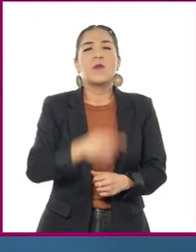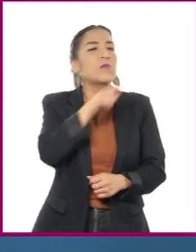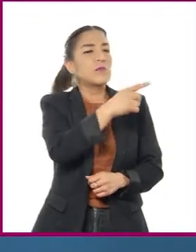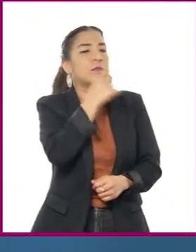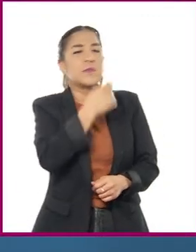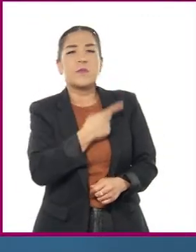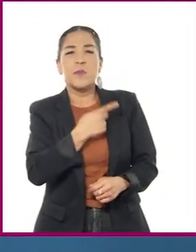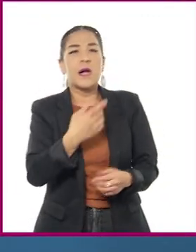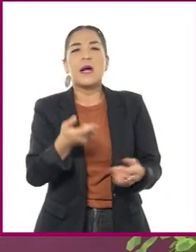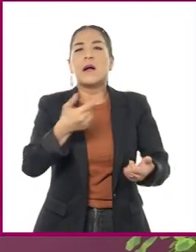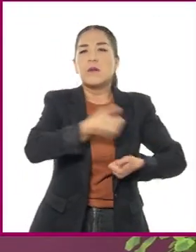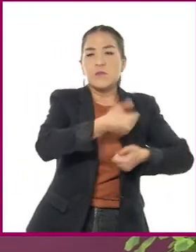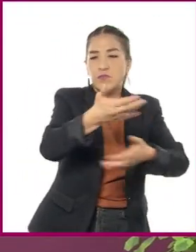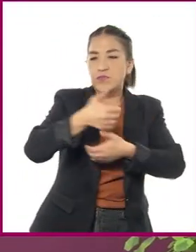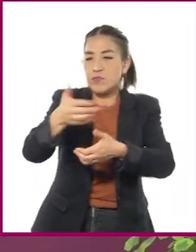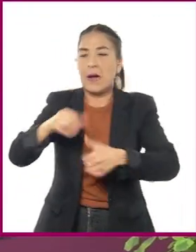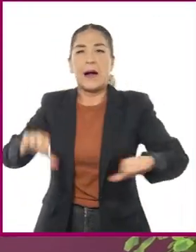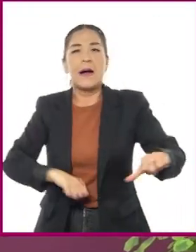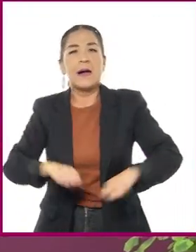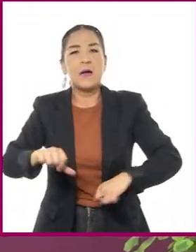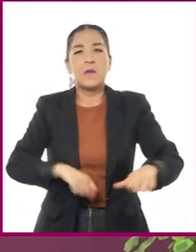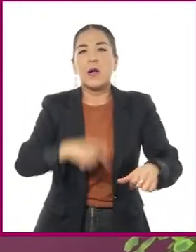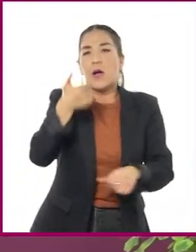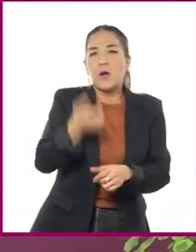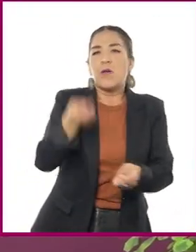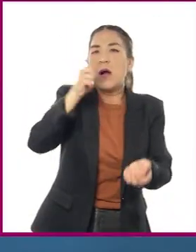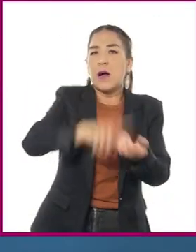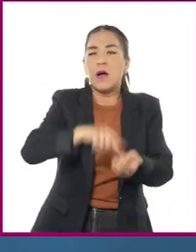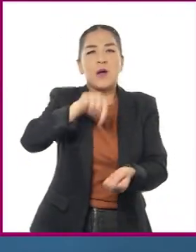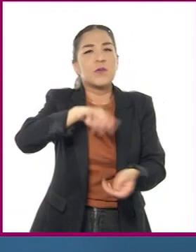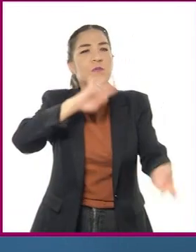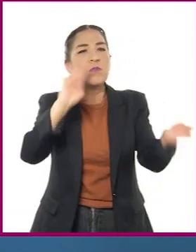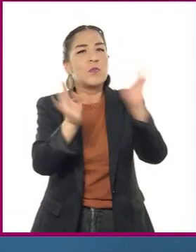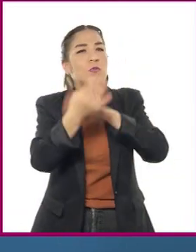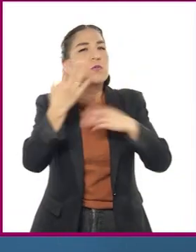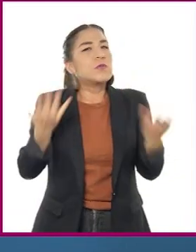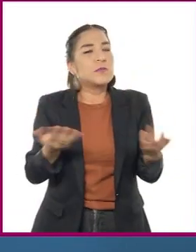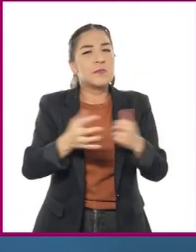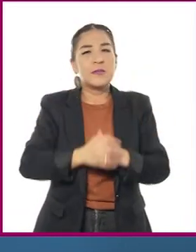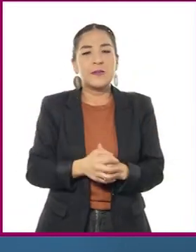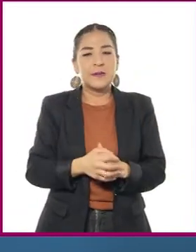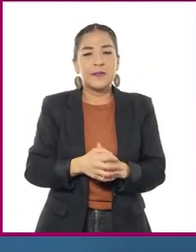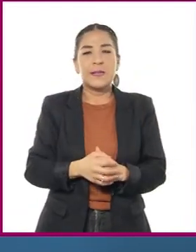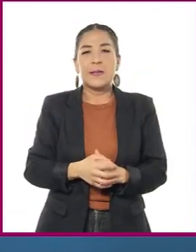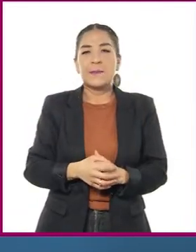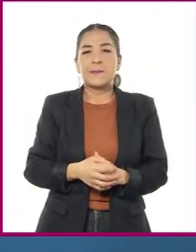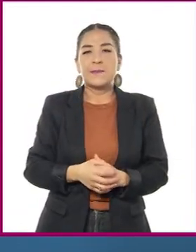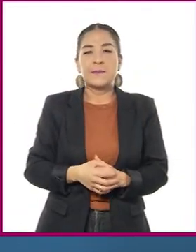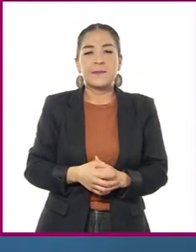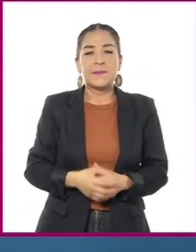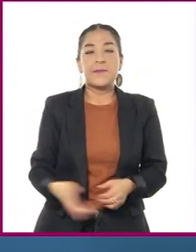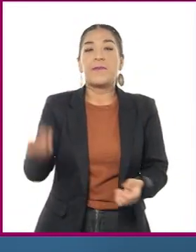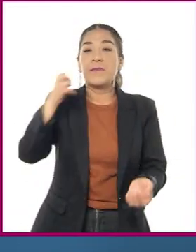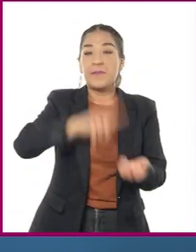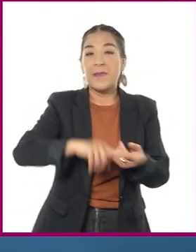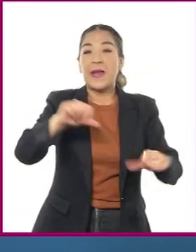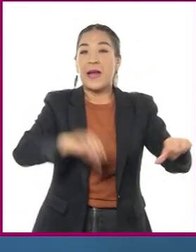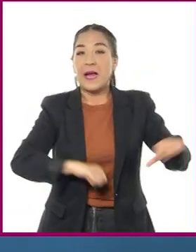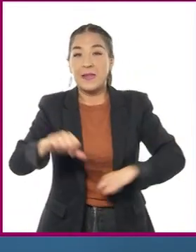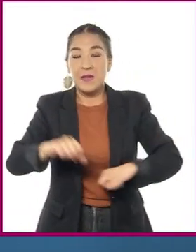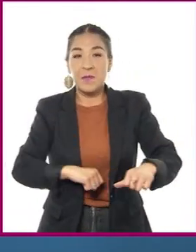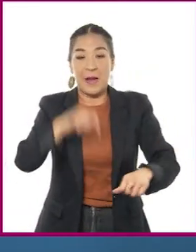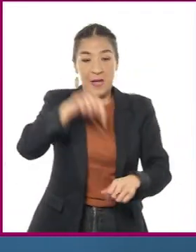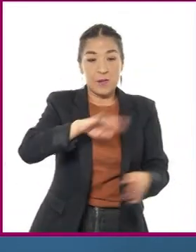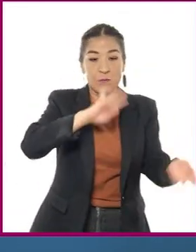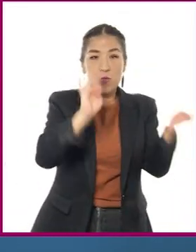la distribución de las actividades económicas en el mundo? La distribución de las actividades económicas en